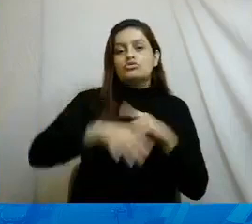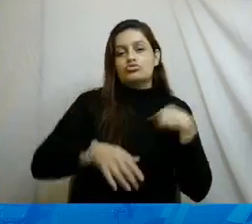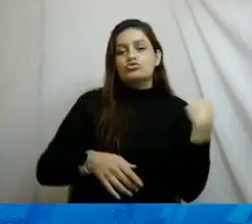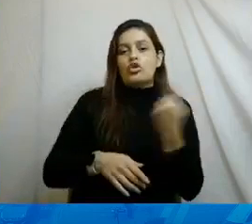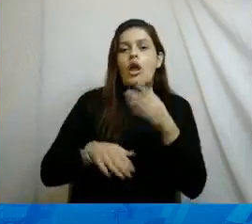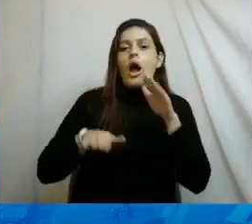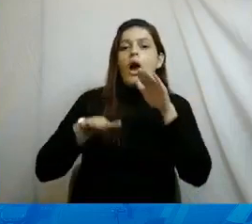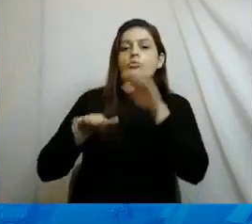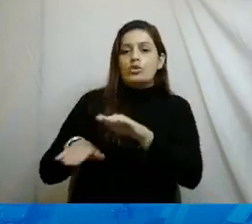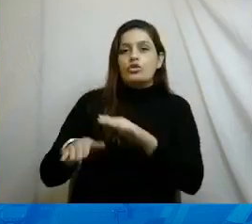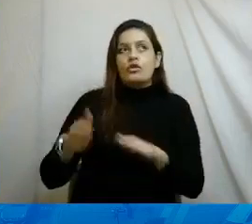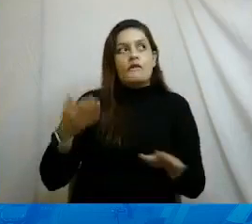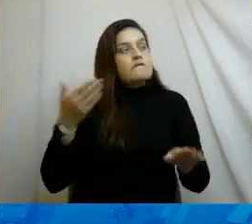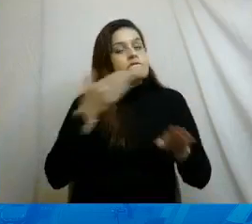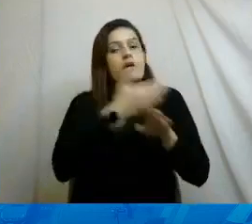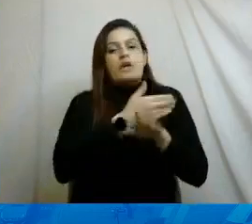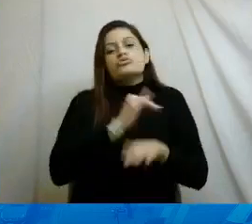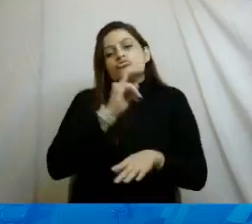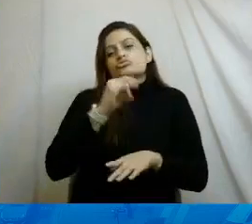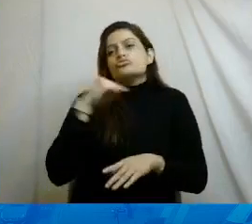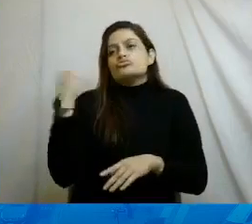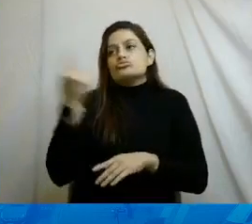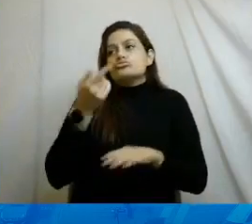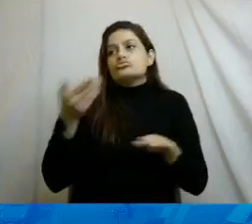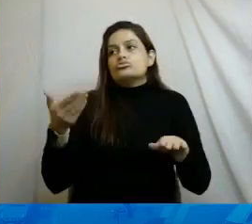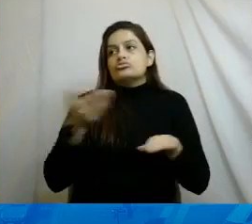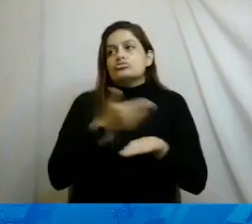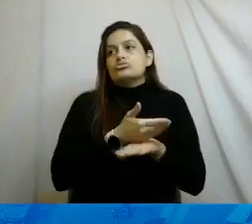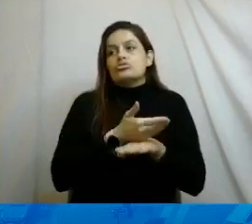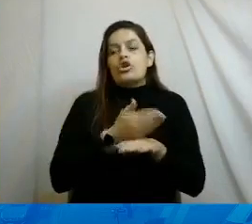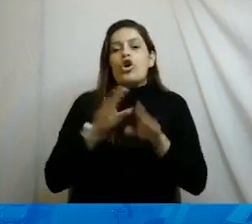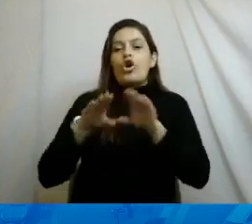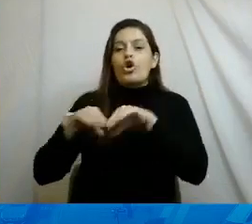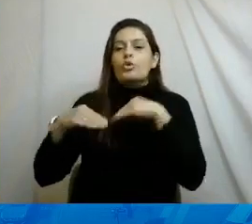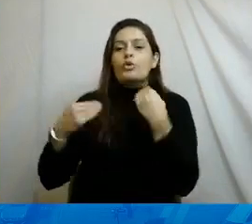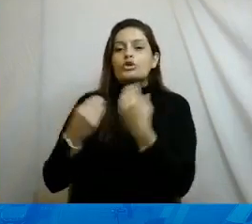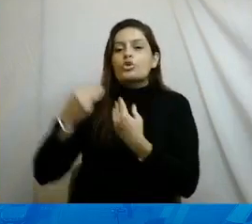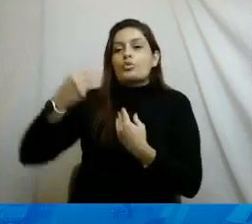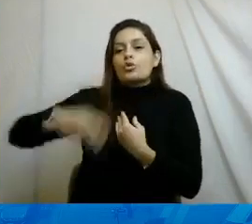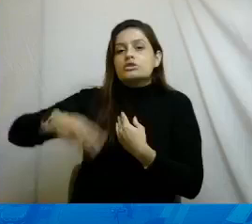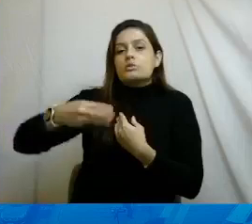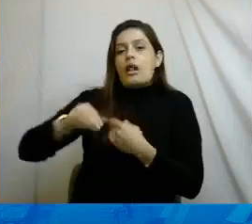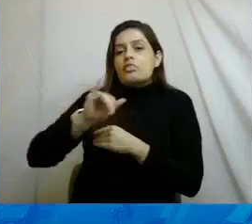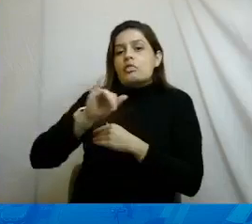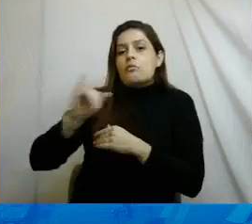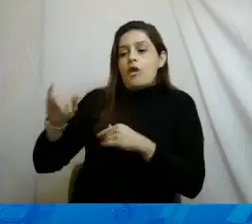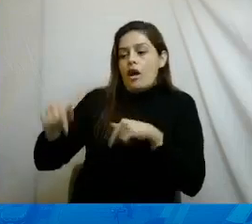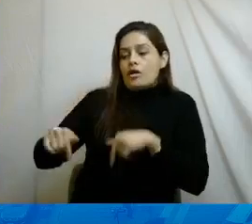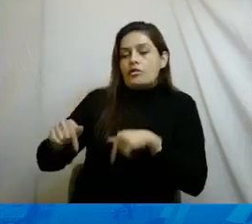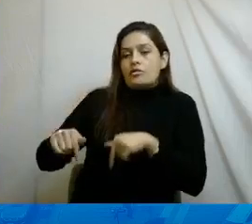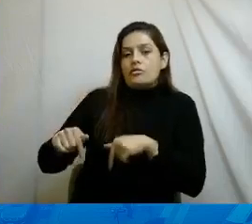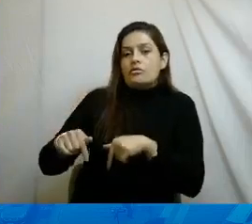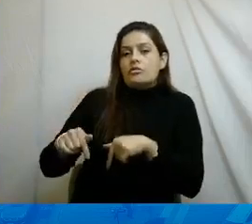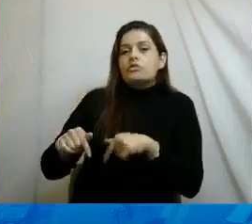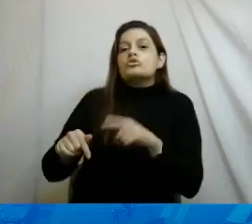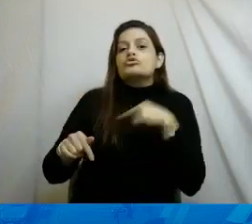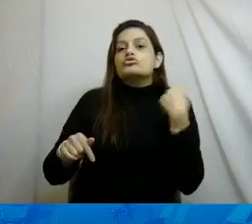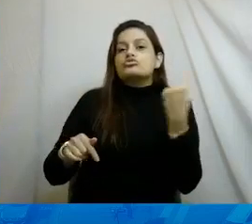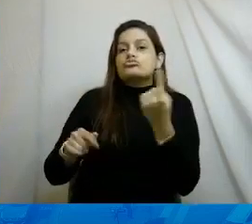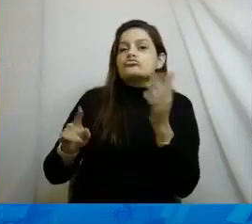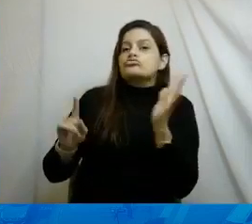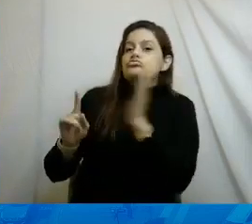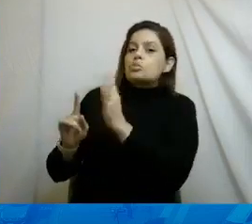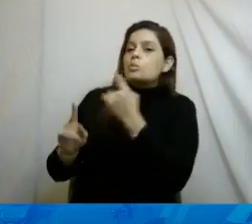si tenemos que estar allá, seguramente todos vamos a estar, que la corporación, sin minuto, sale un tema acá, ese, nos acerquemos todos y